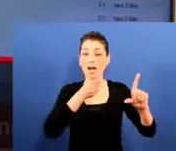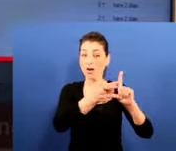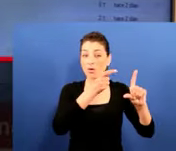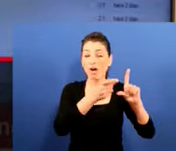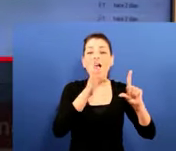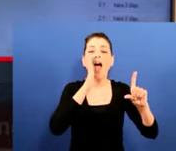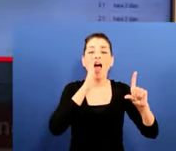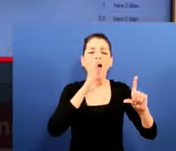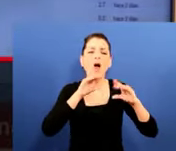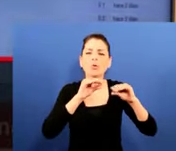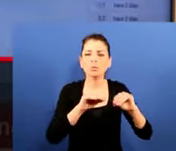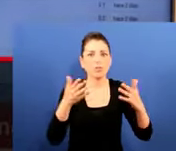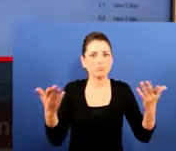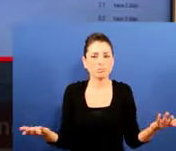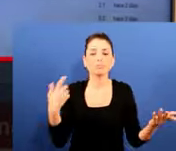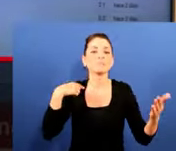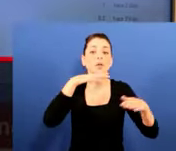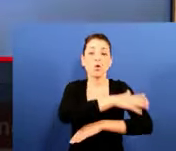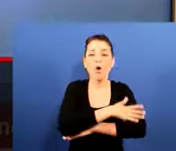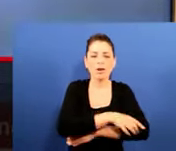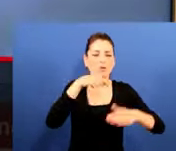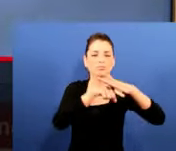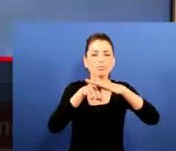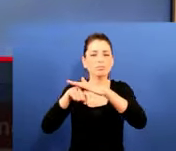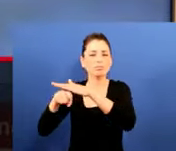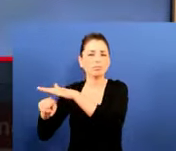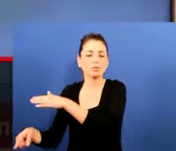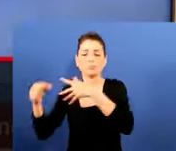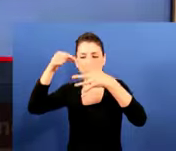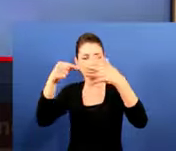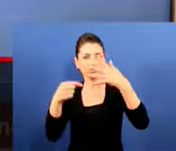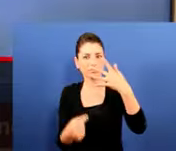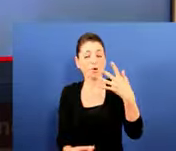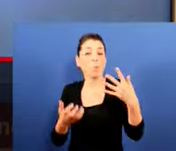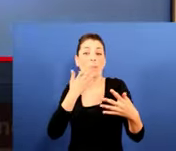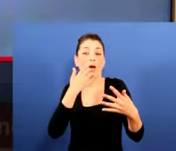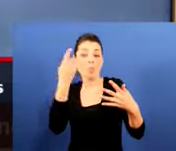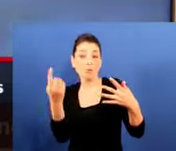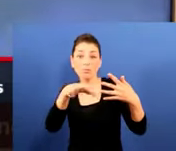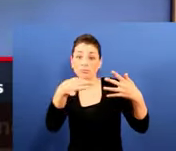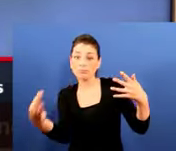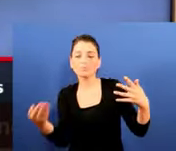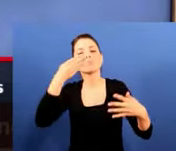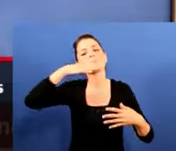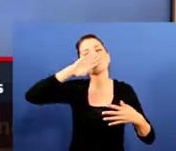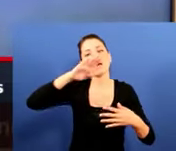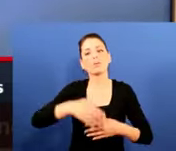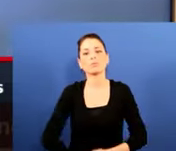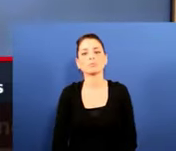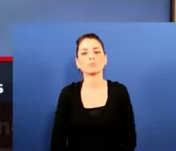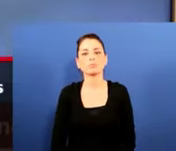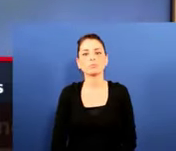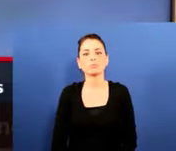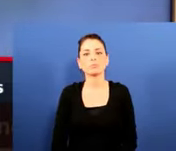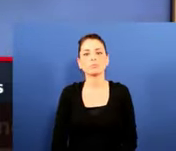momento y desde cualquier ordenador o dispositivo con acceso a Internet. Esta caja fuerte es especialmente útil para guardar aquellos